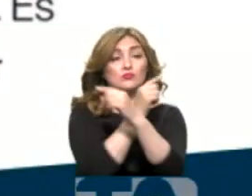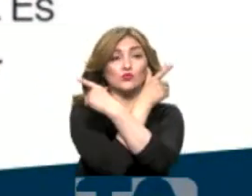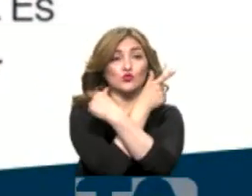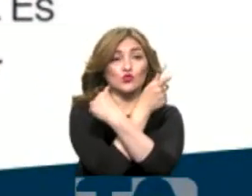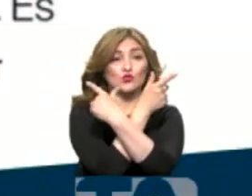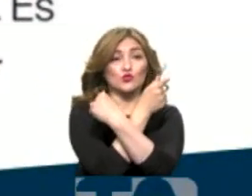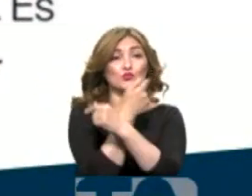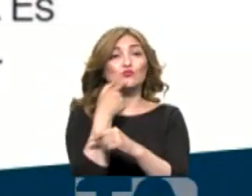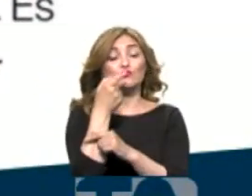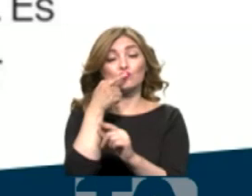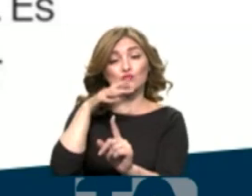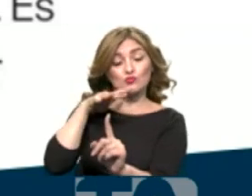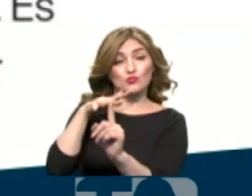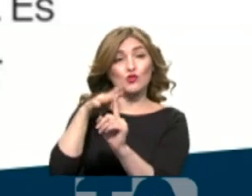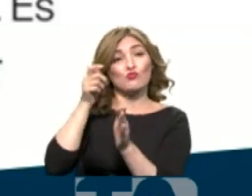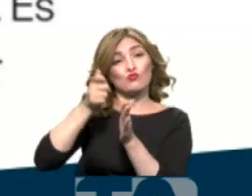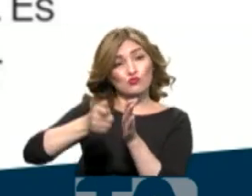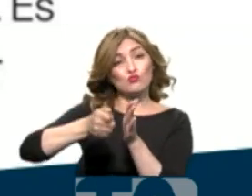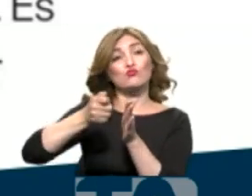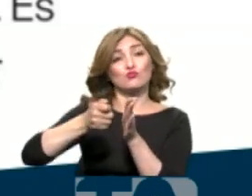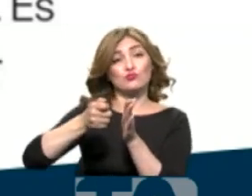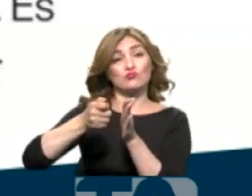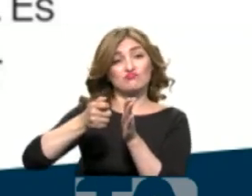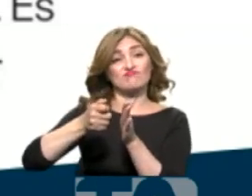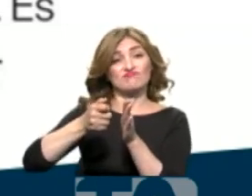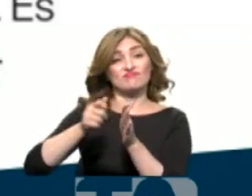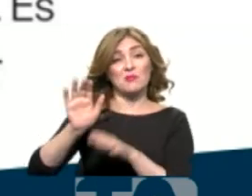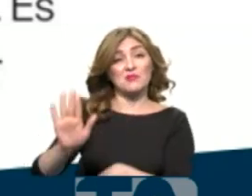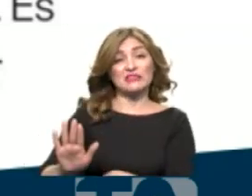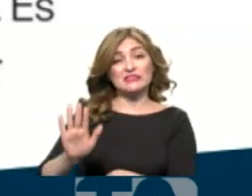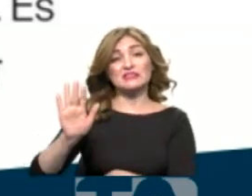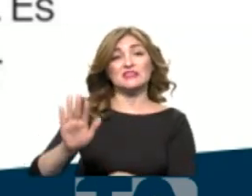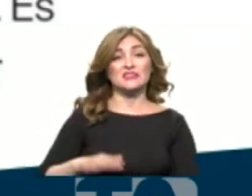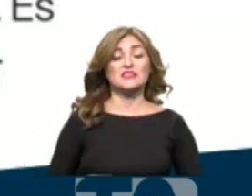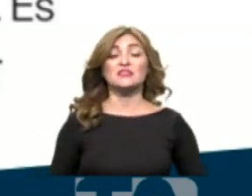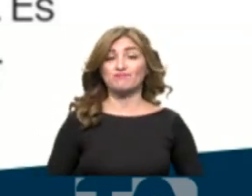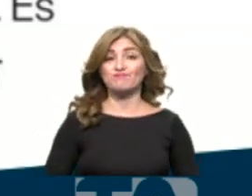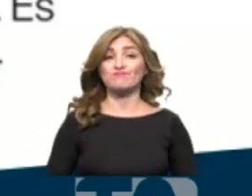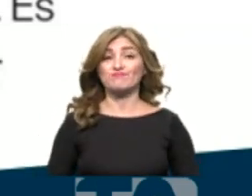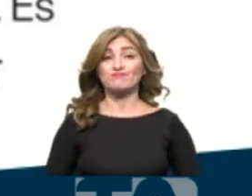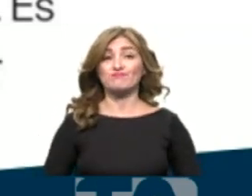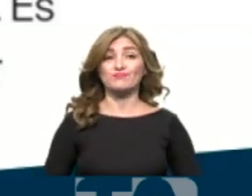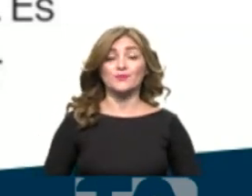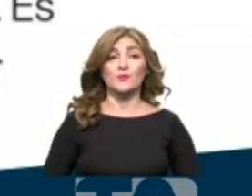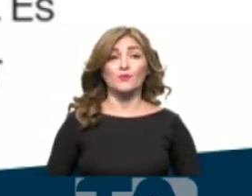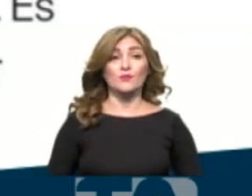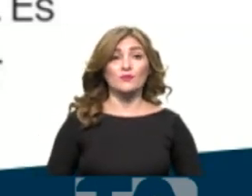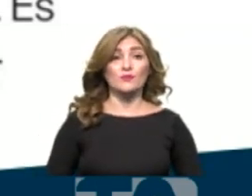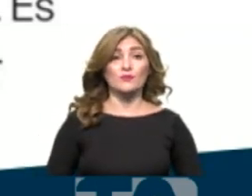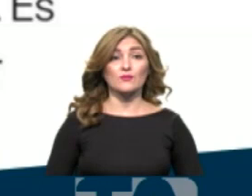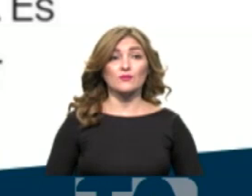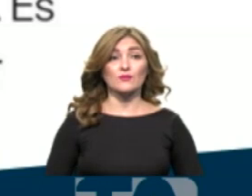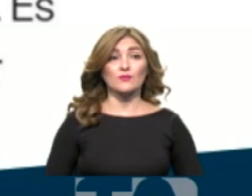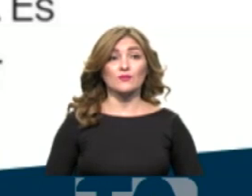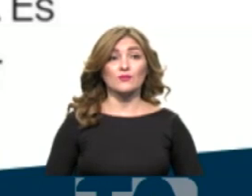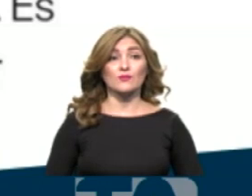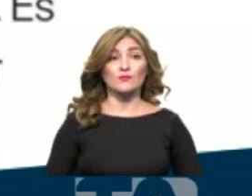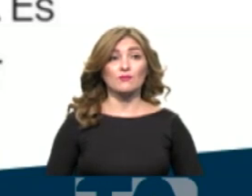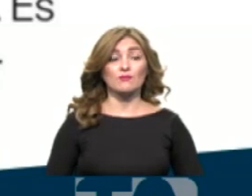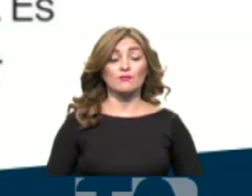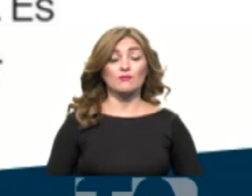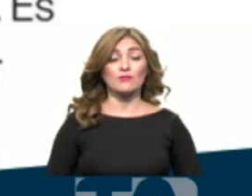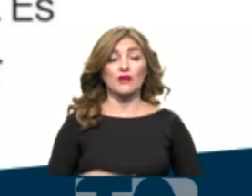Twitter que el atentado contra el abogado Llerena tiene todas las características de un ataque selectivo. Sobre esa hipótesis y